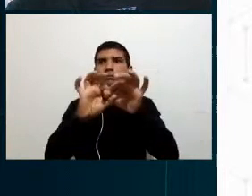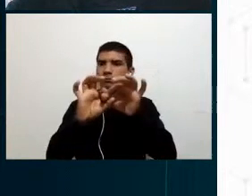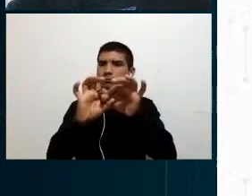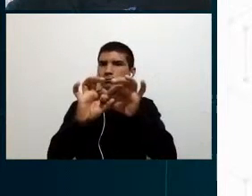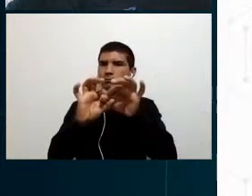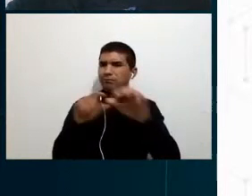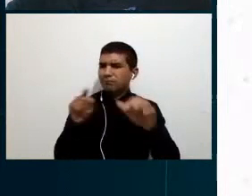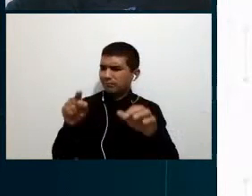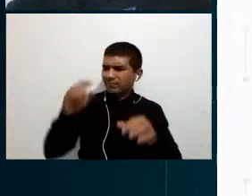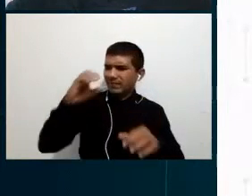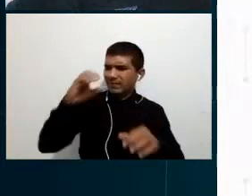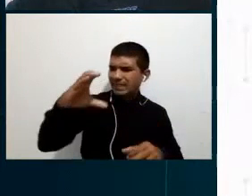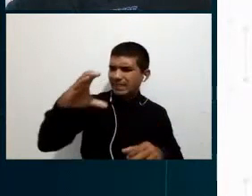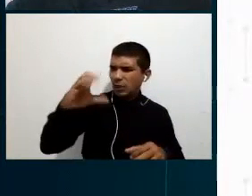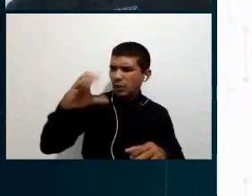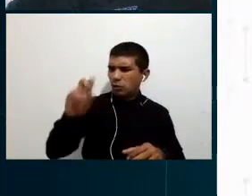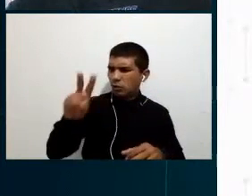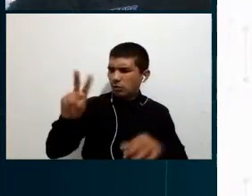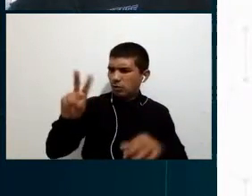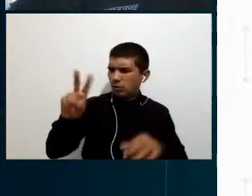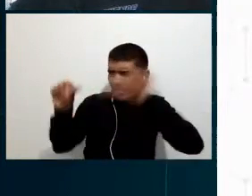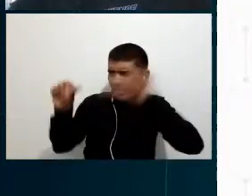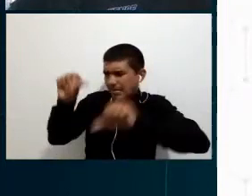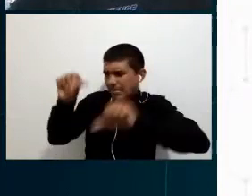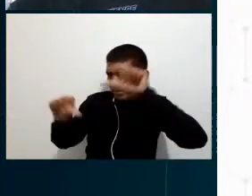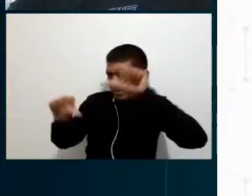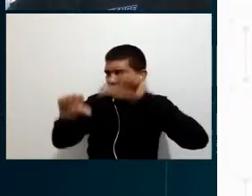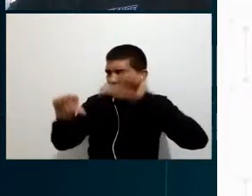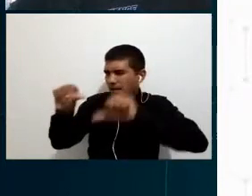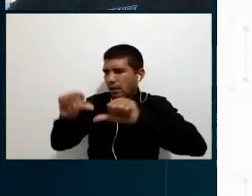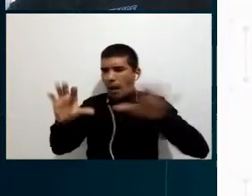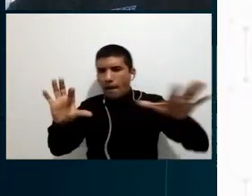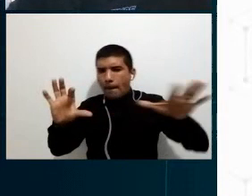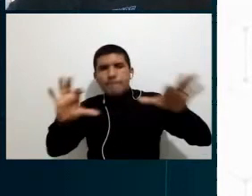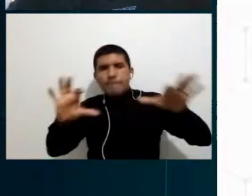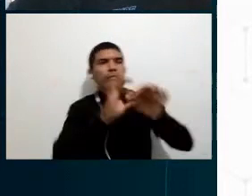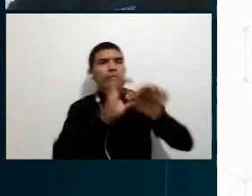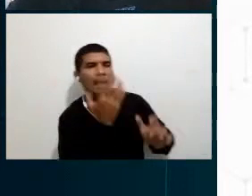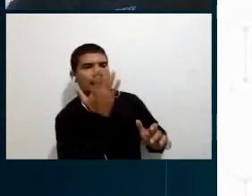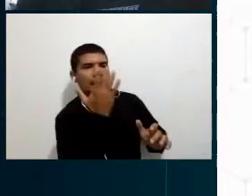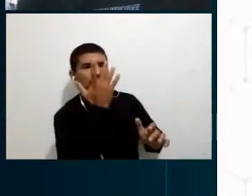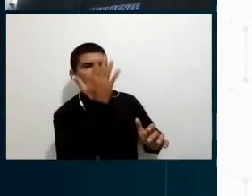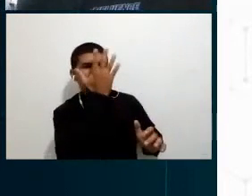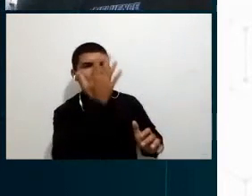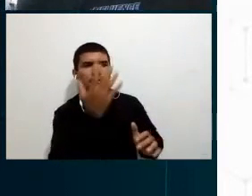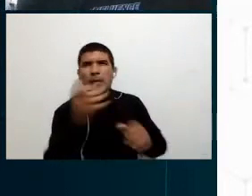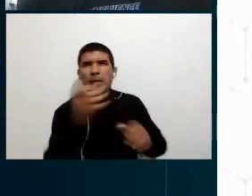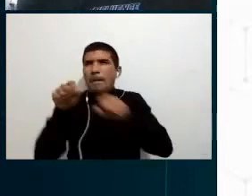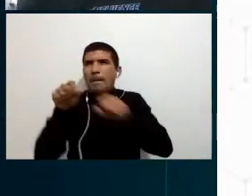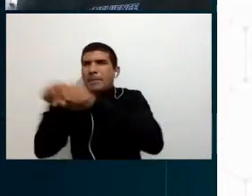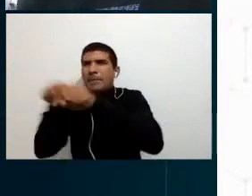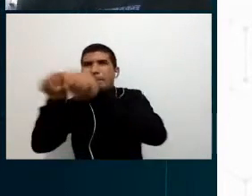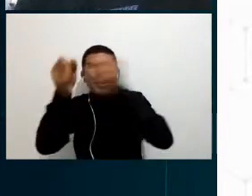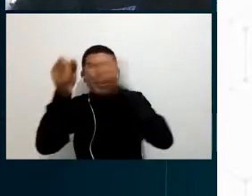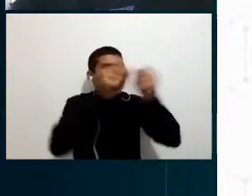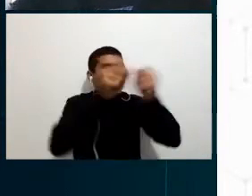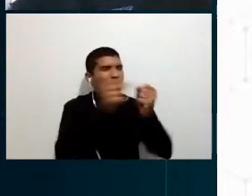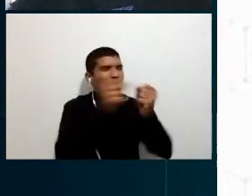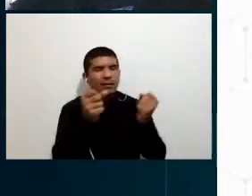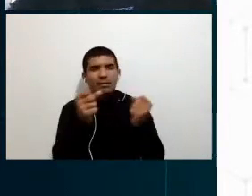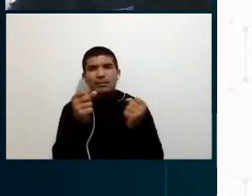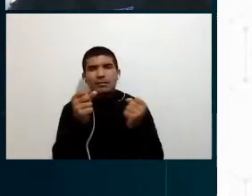estos impactos sobre el ambiente, el cual es que en la atmósfera tenemos una duración de